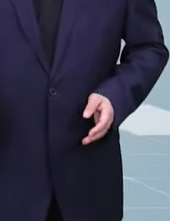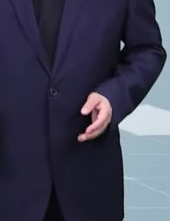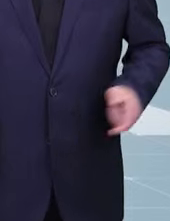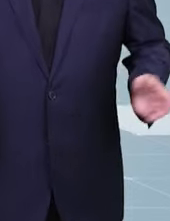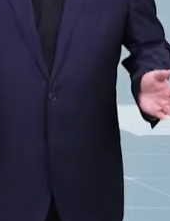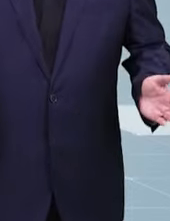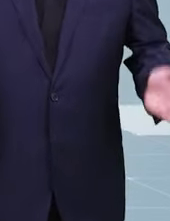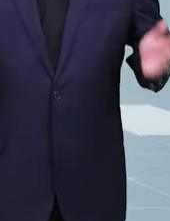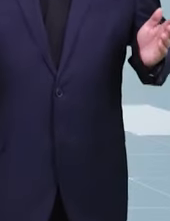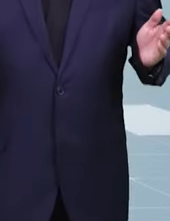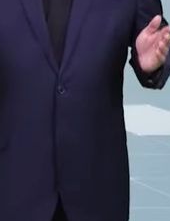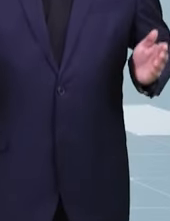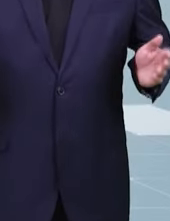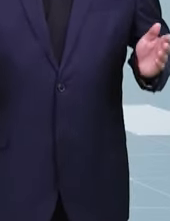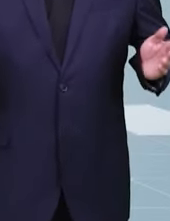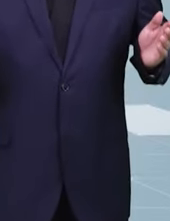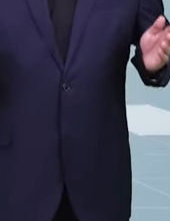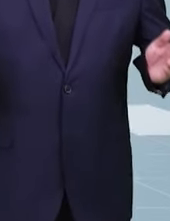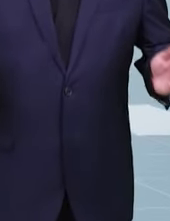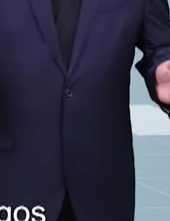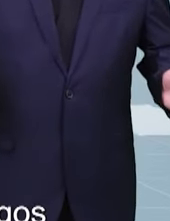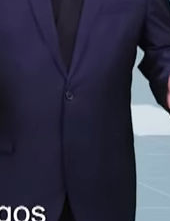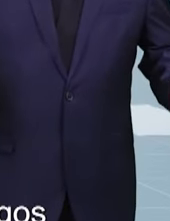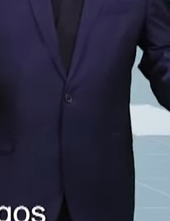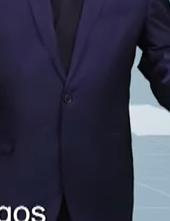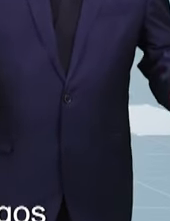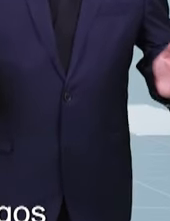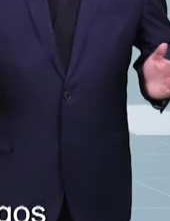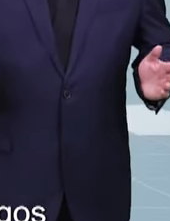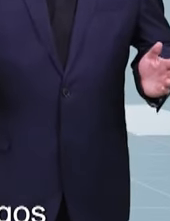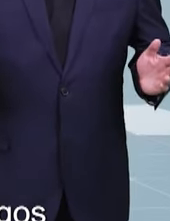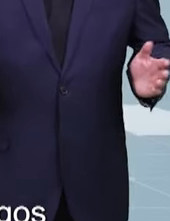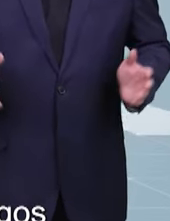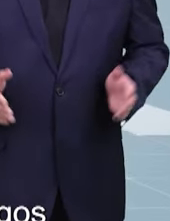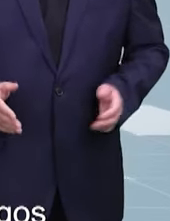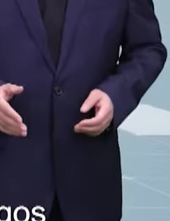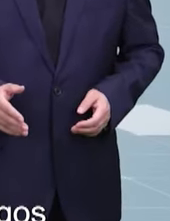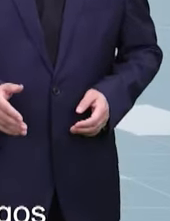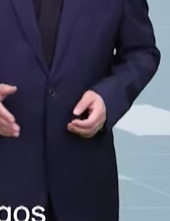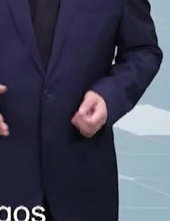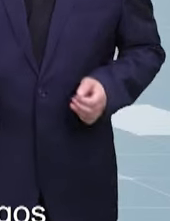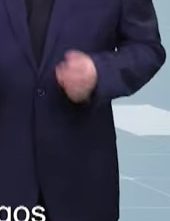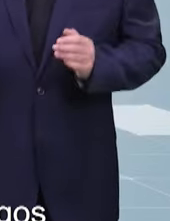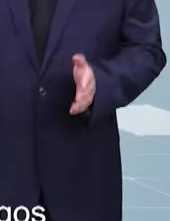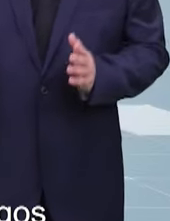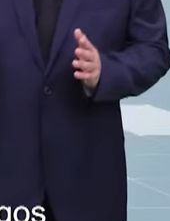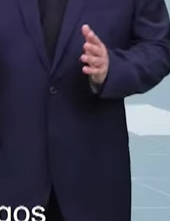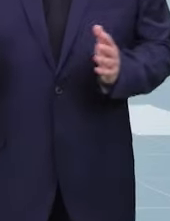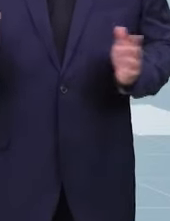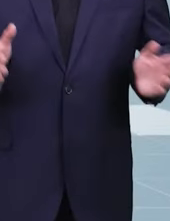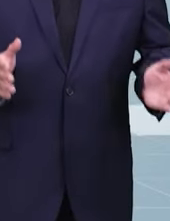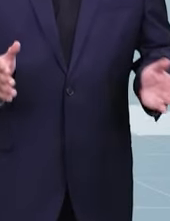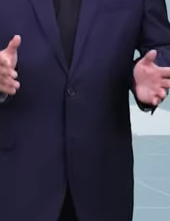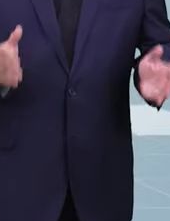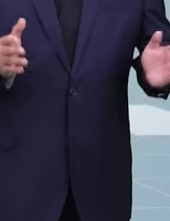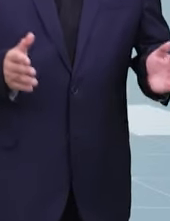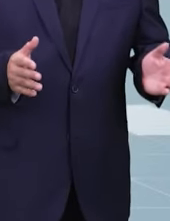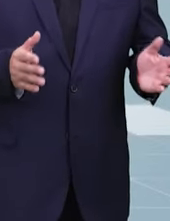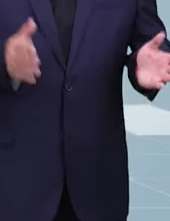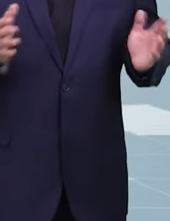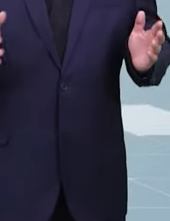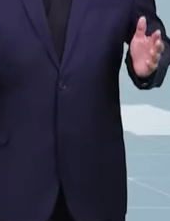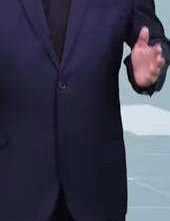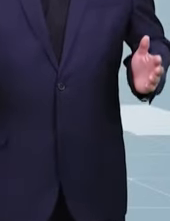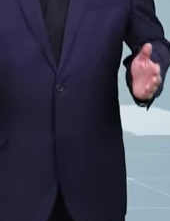software la día generativa ha demostrado un rendimiento notable en la generación de códigos revisión de